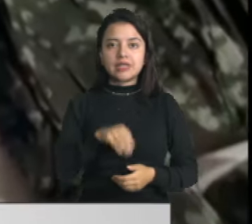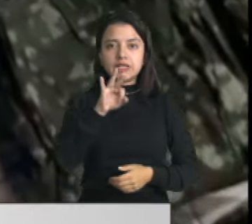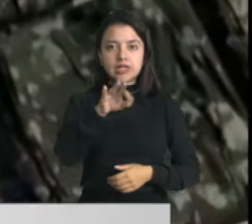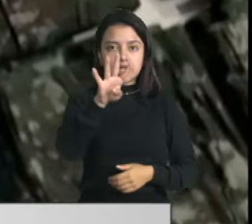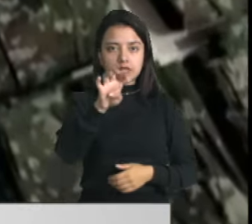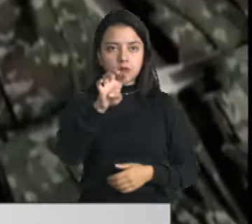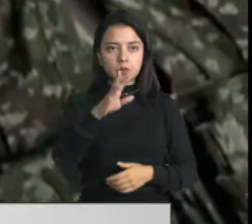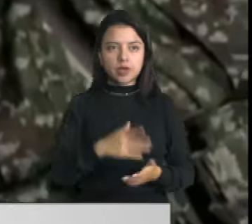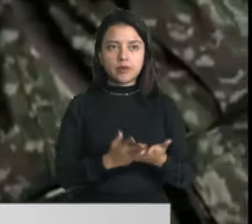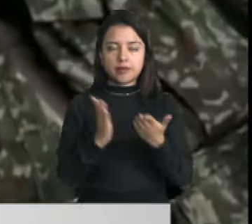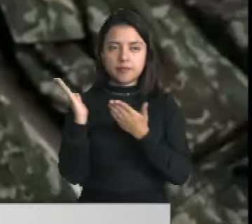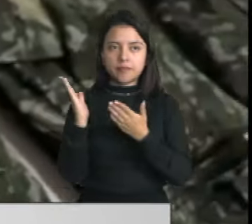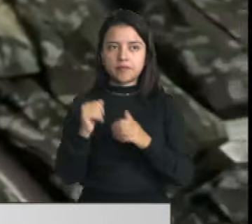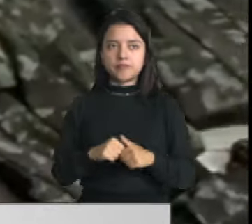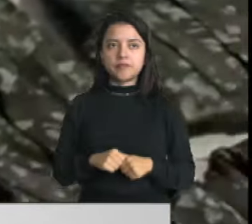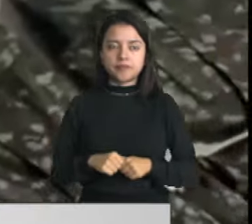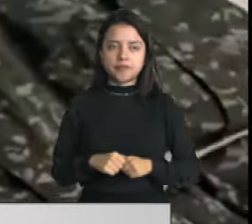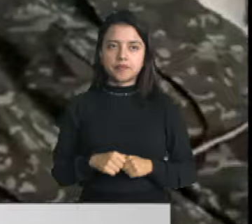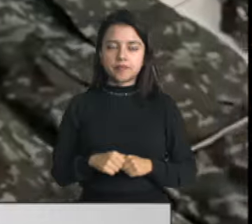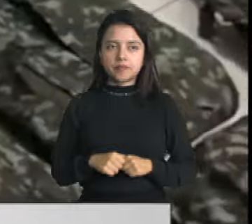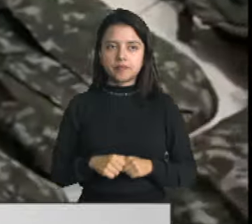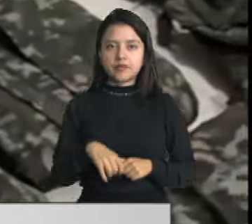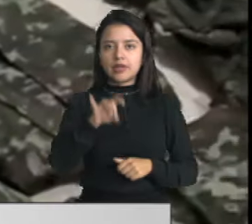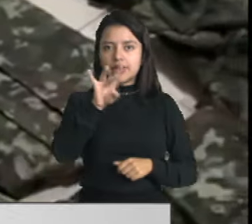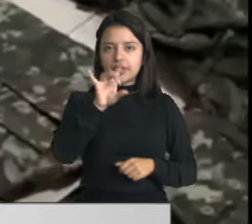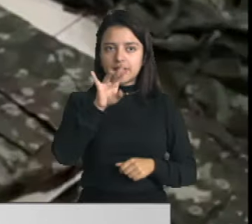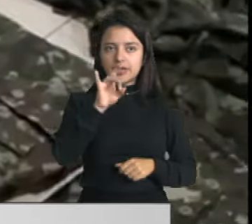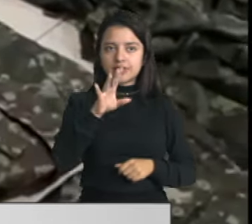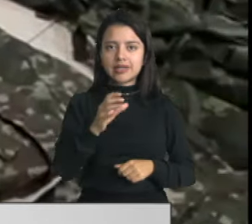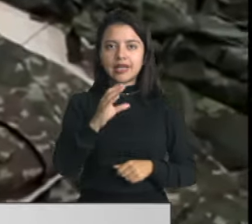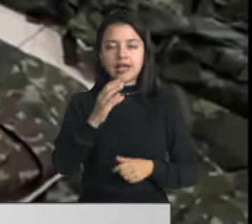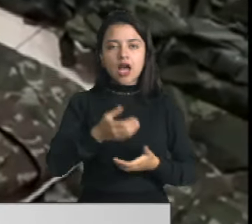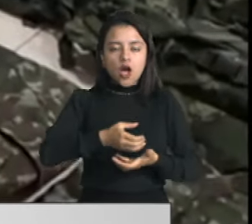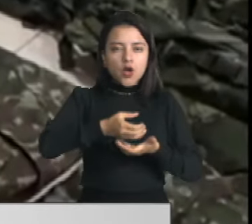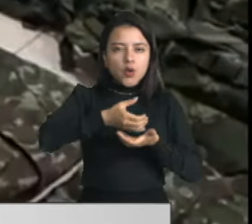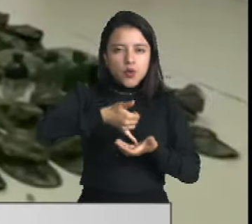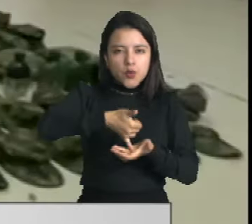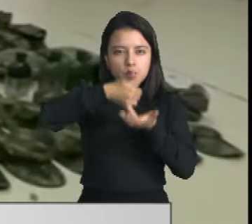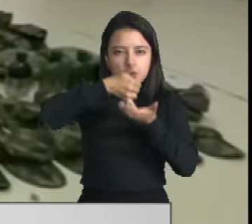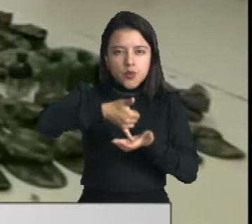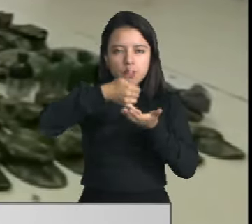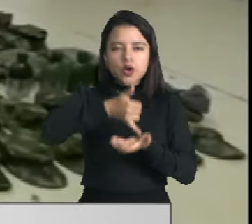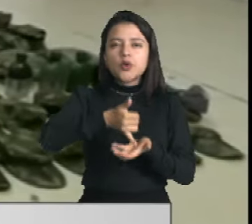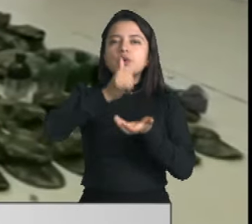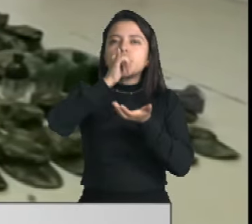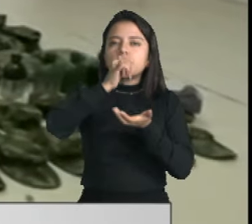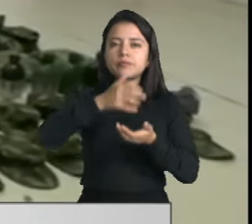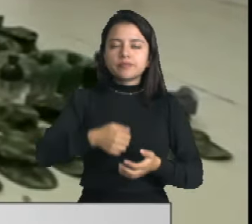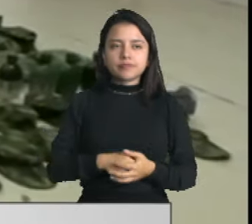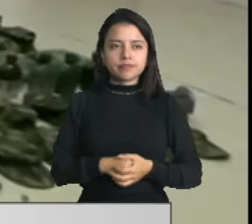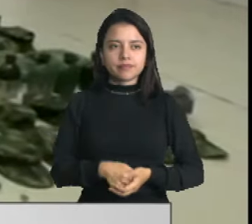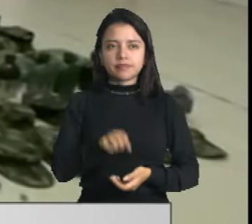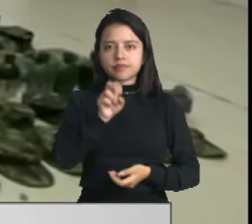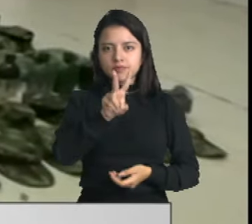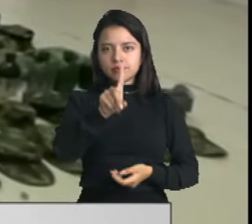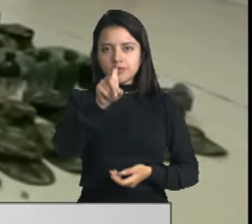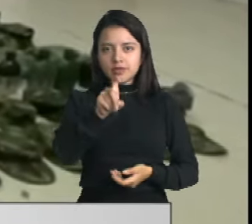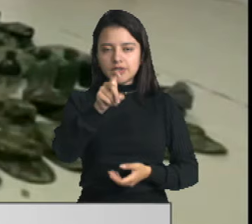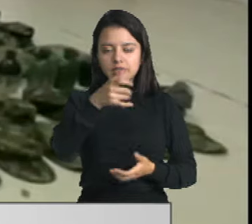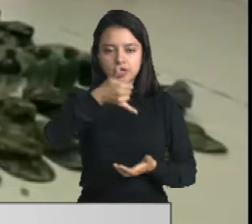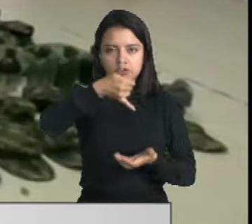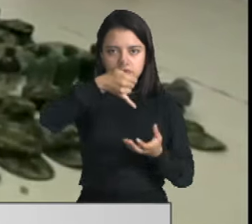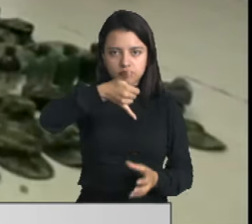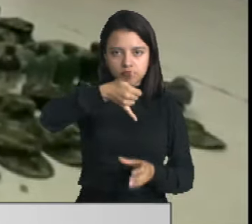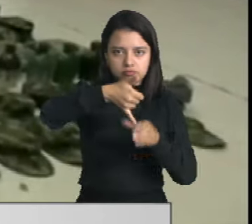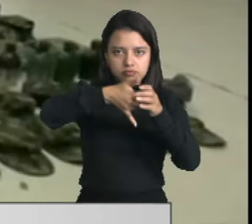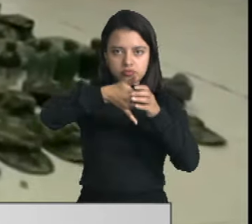39 jarros metálicos, 15 cantimploras, 23 forros para cantimploras,